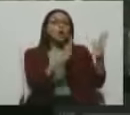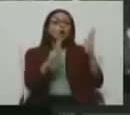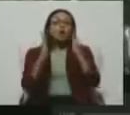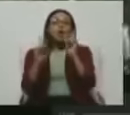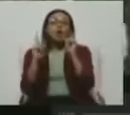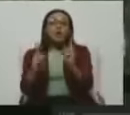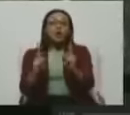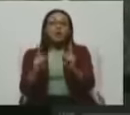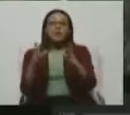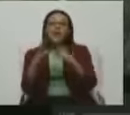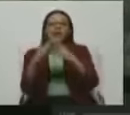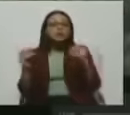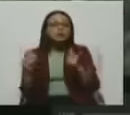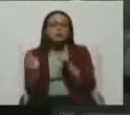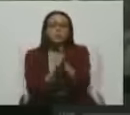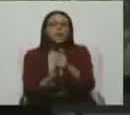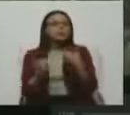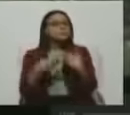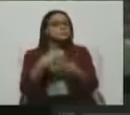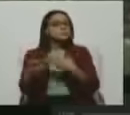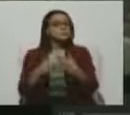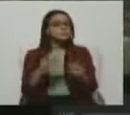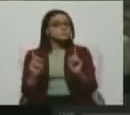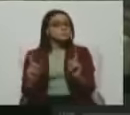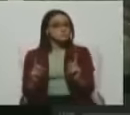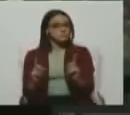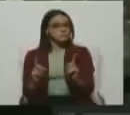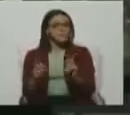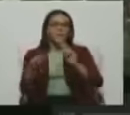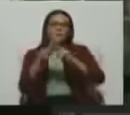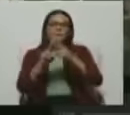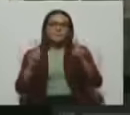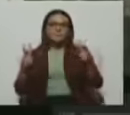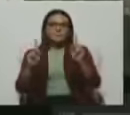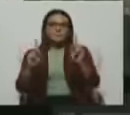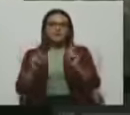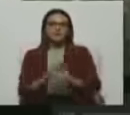a toda costa, la paz,